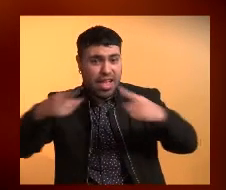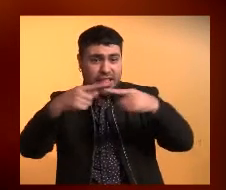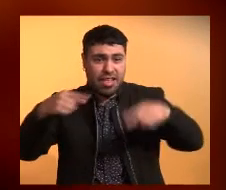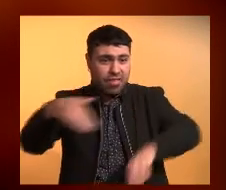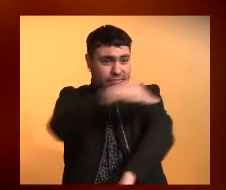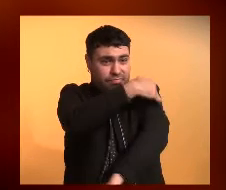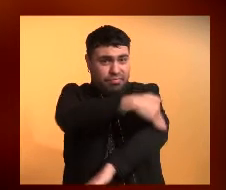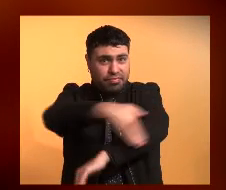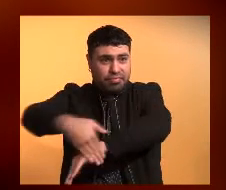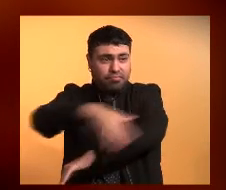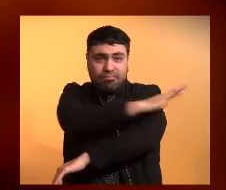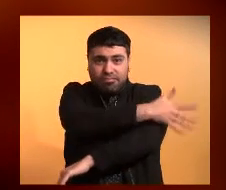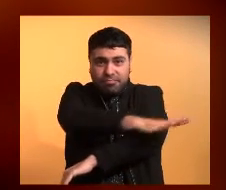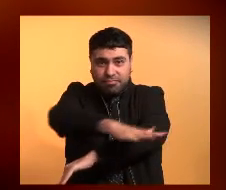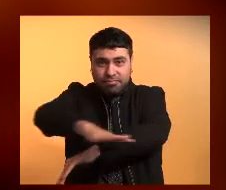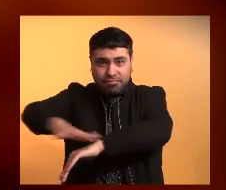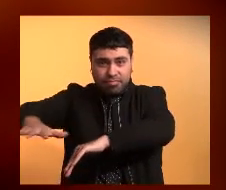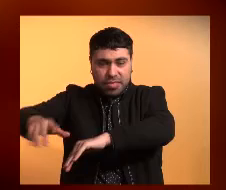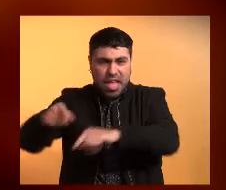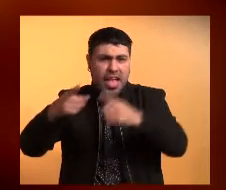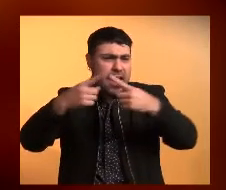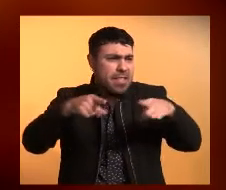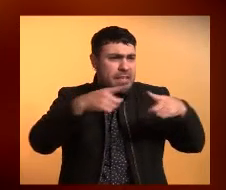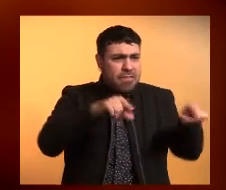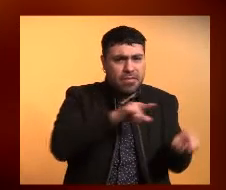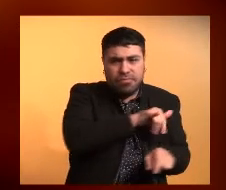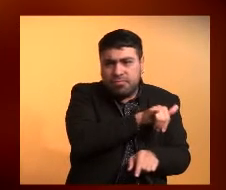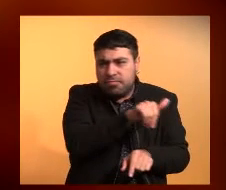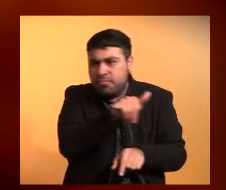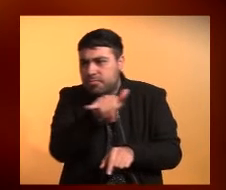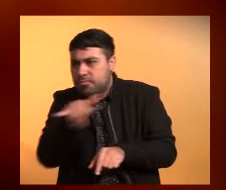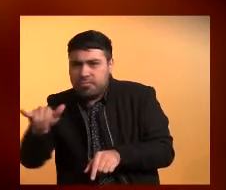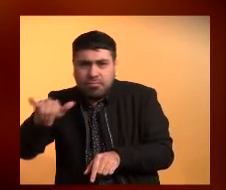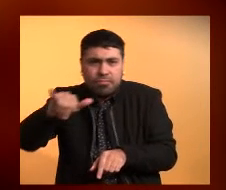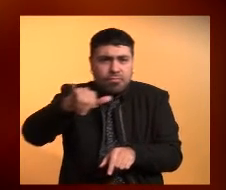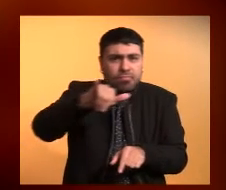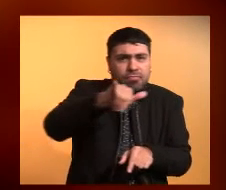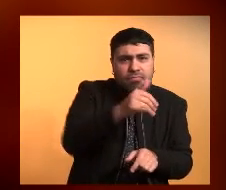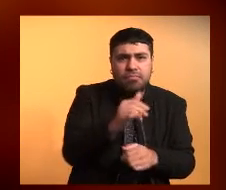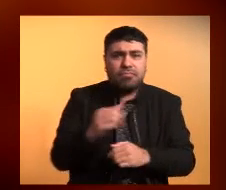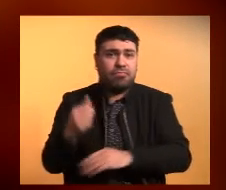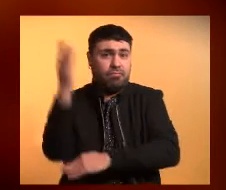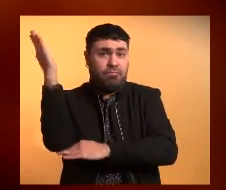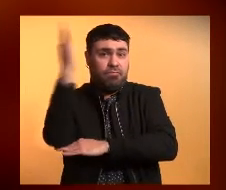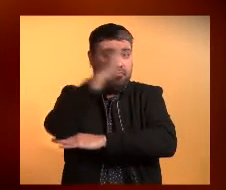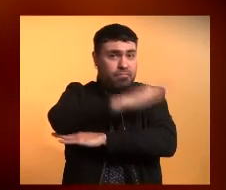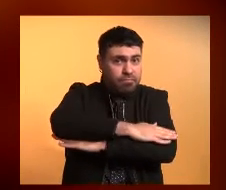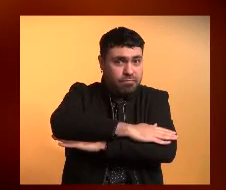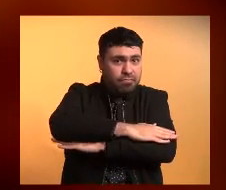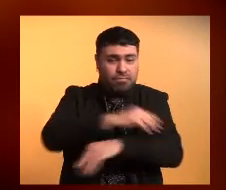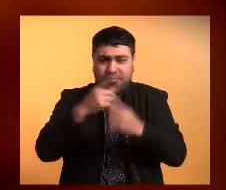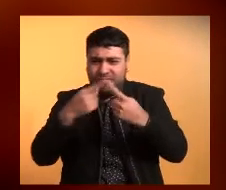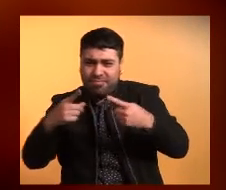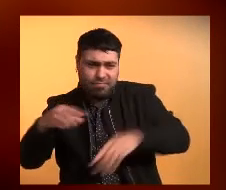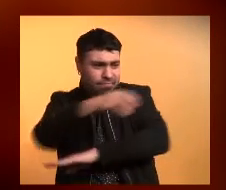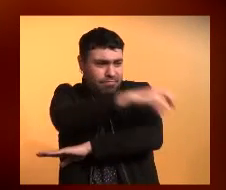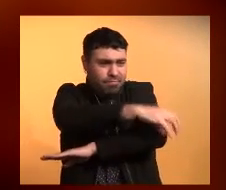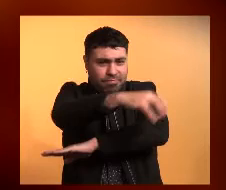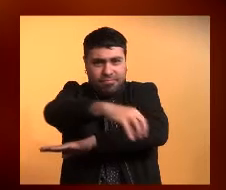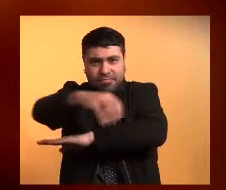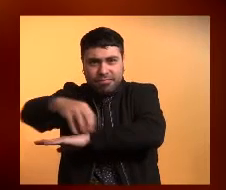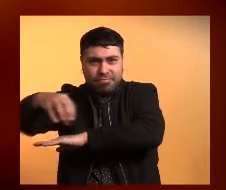diversas expediciones al archipiélago de Juan Fernández e Isla de Pascua, documentando y estudiando la diversidad